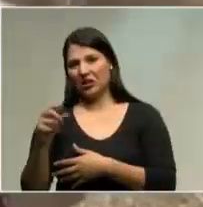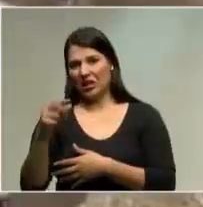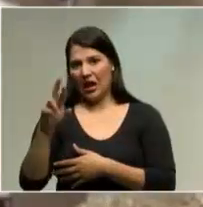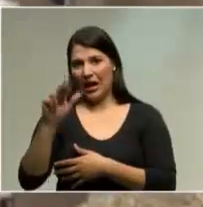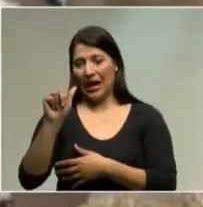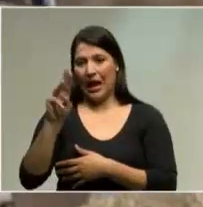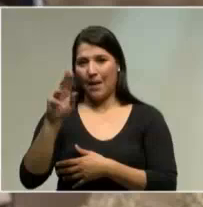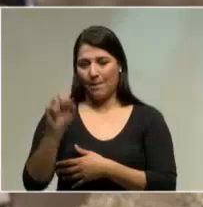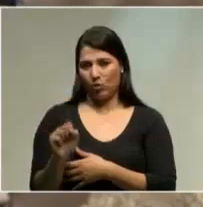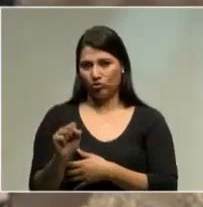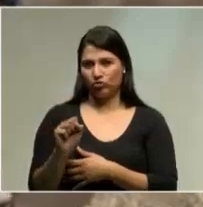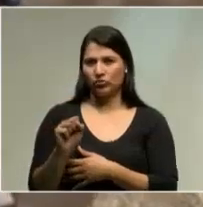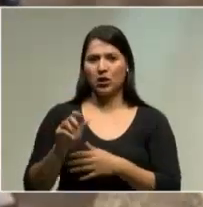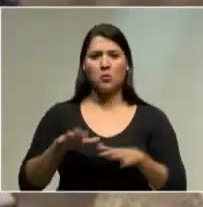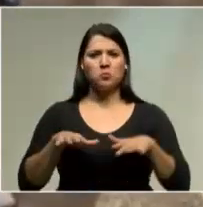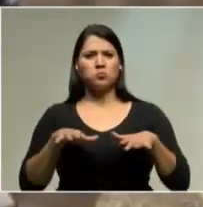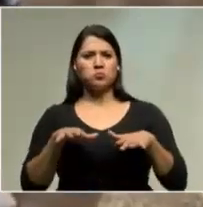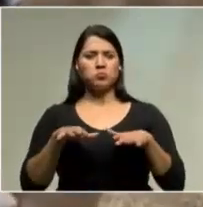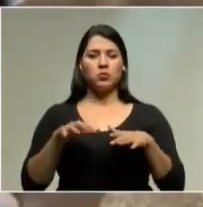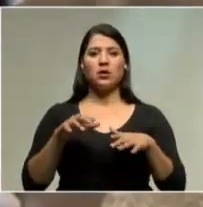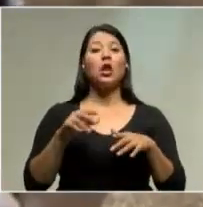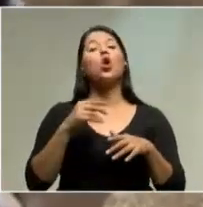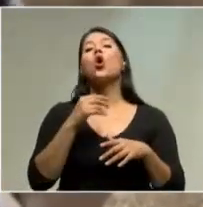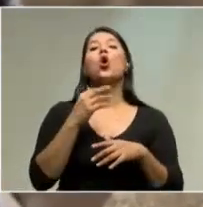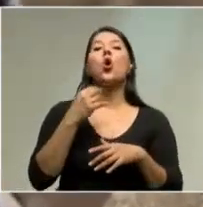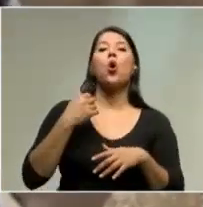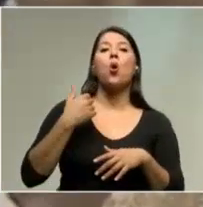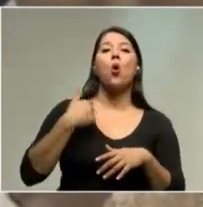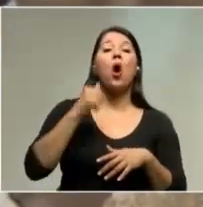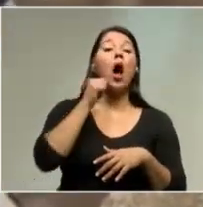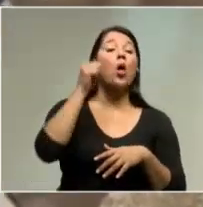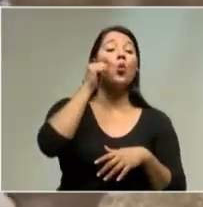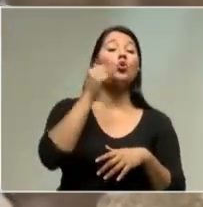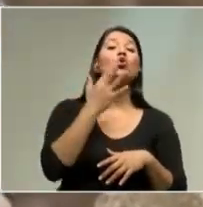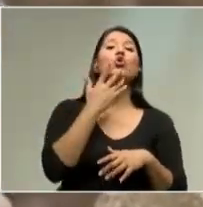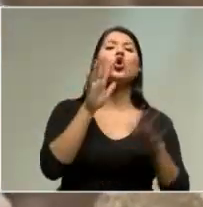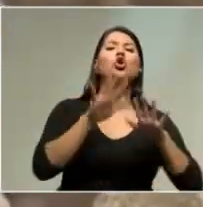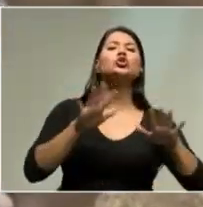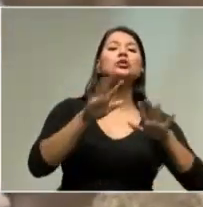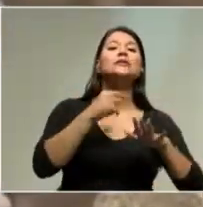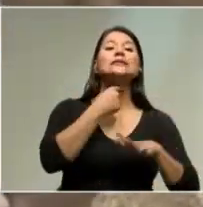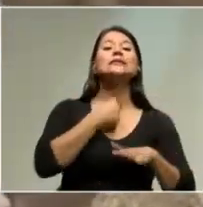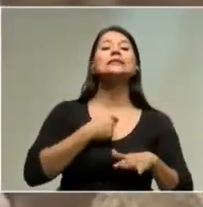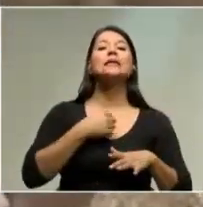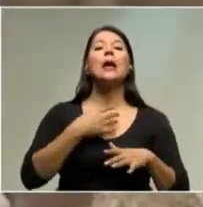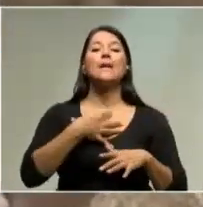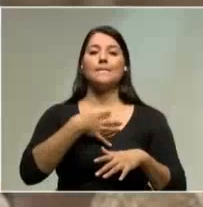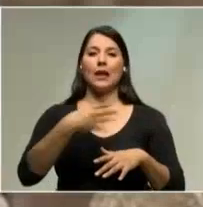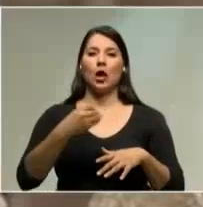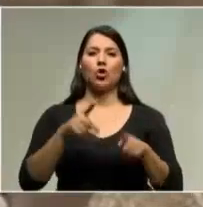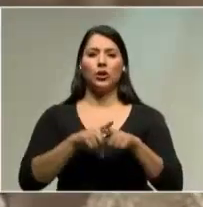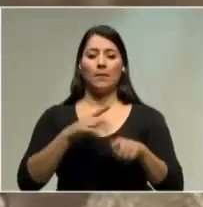erecta postura. Los adultos son color grisáceo por encima y su garganta es blanca. Además,